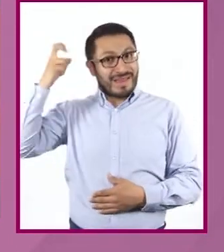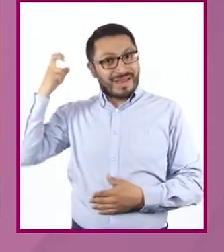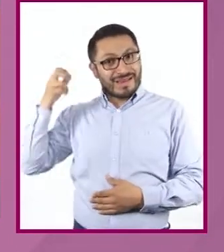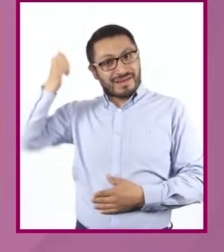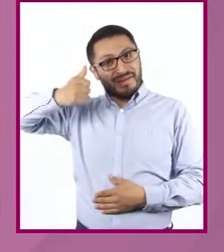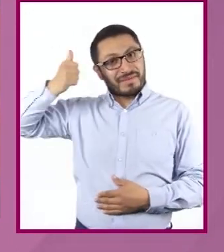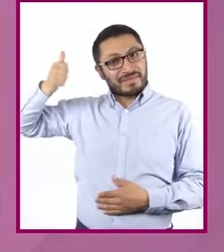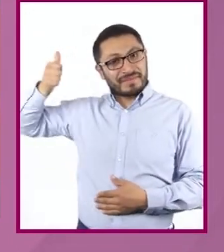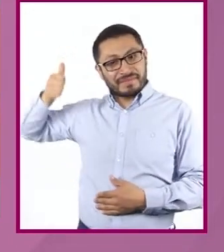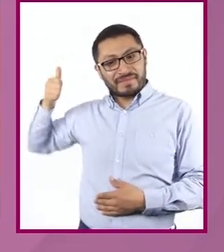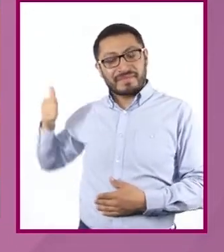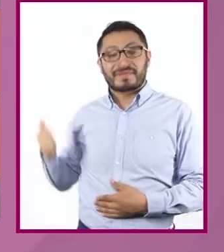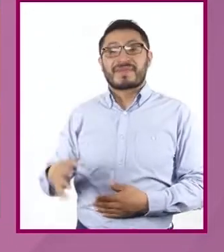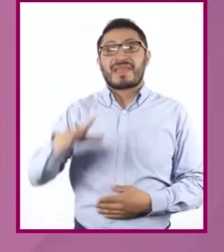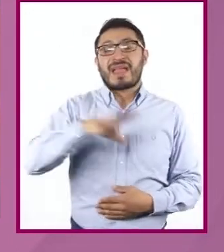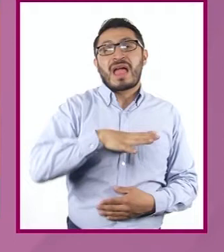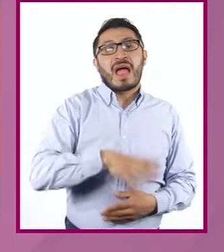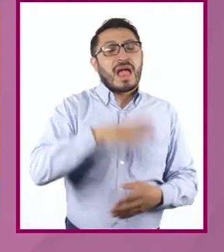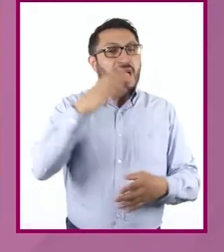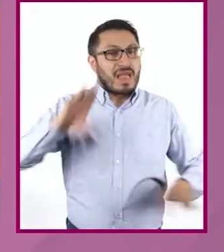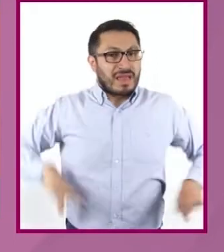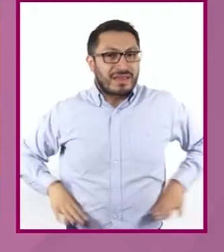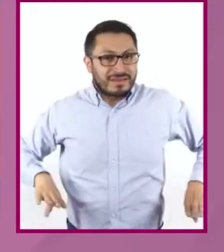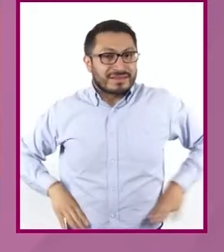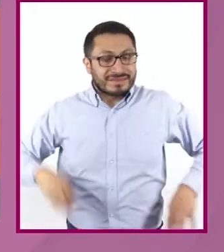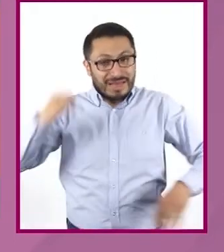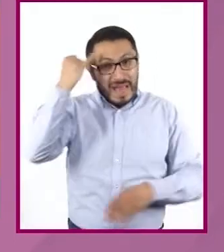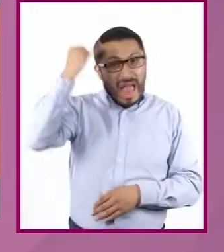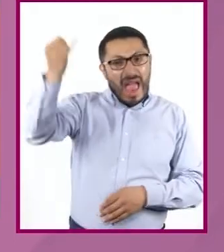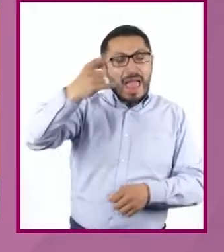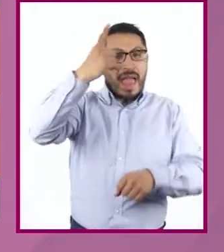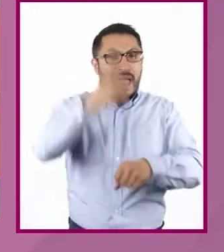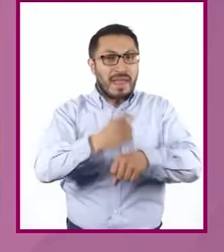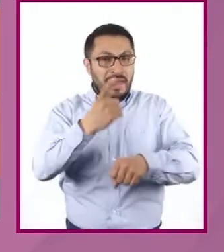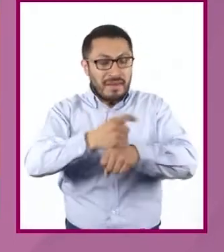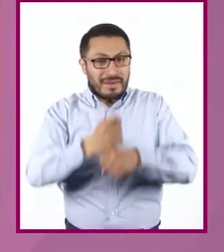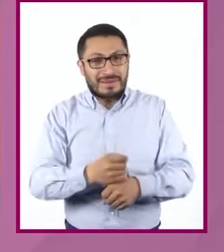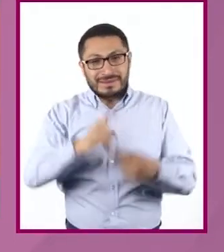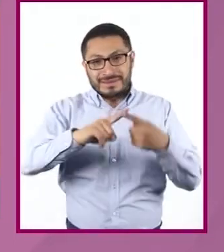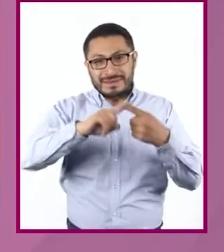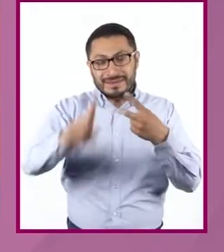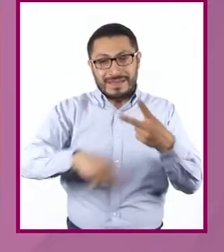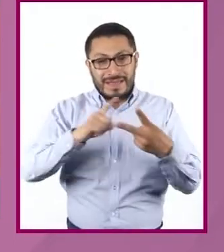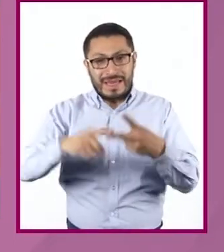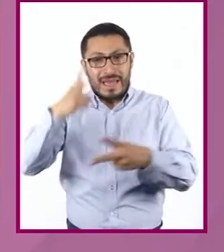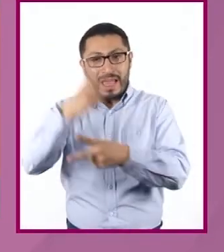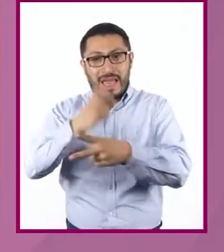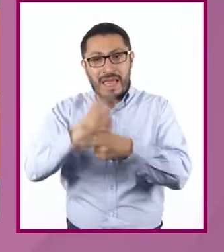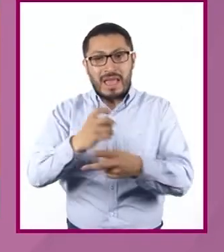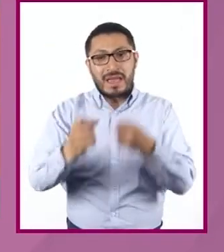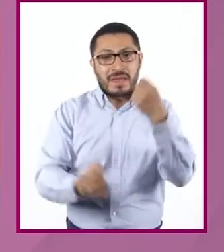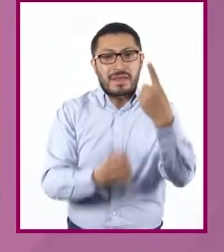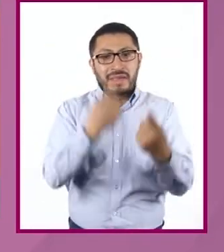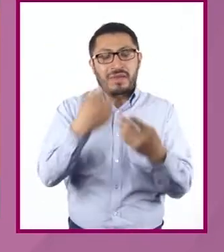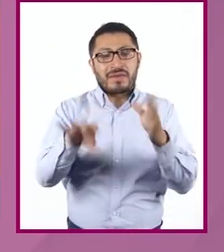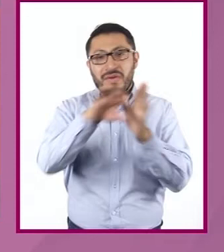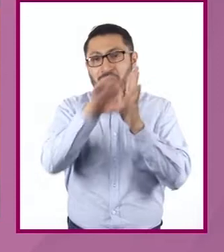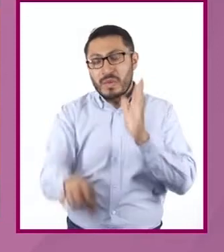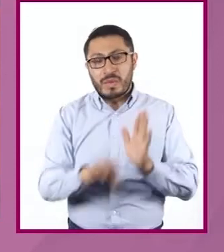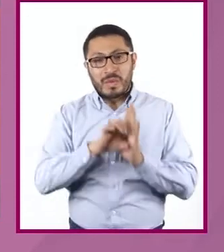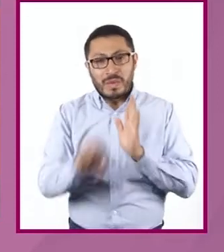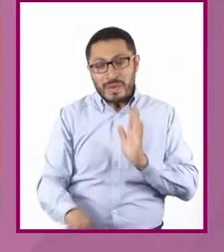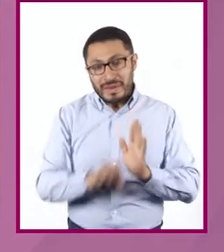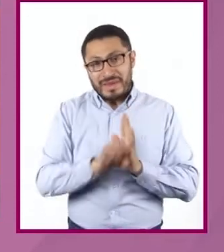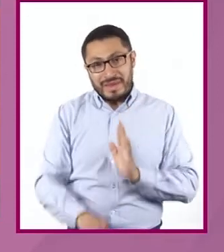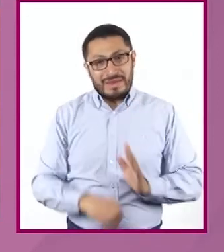a características de las ideas primarias, características de las ideas secundarias y algunos ejemplos.